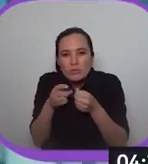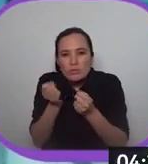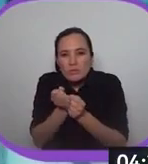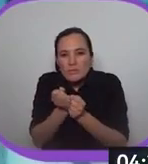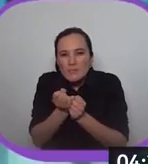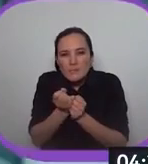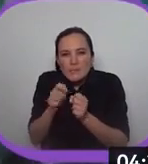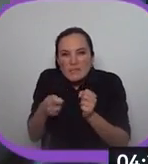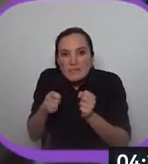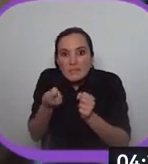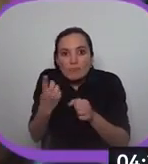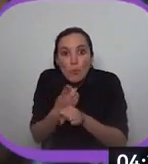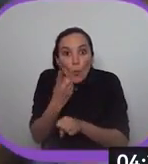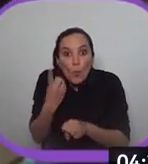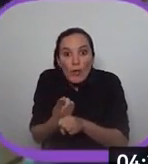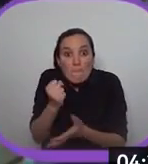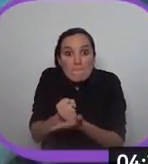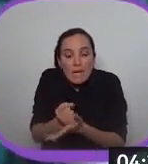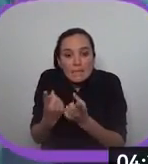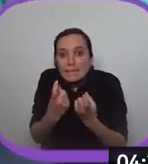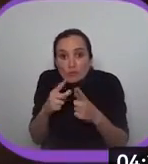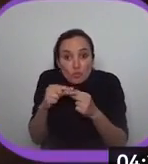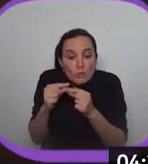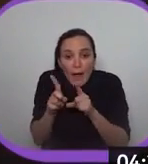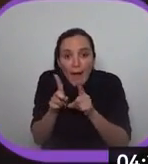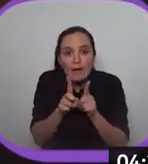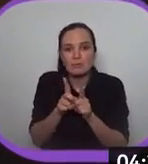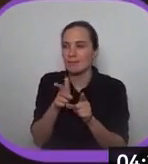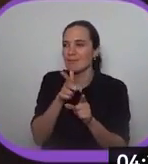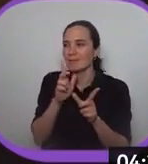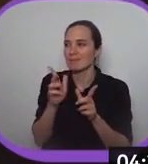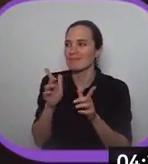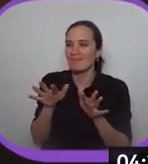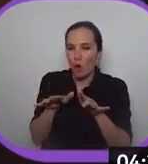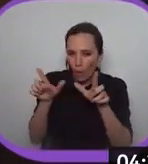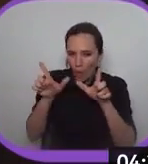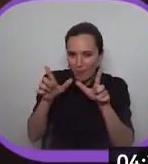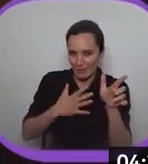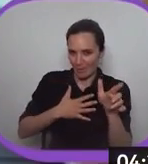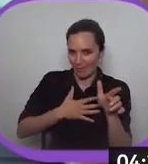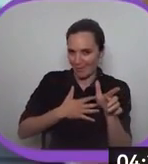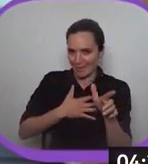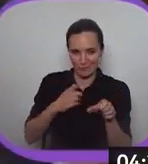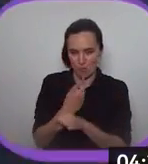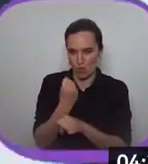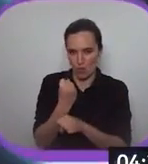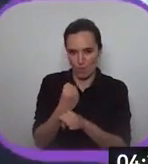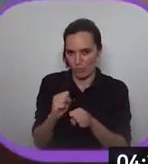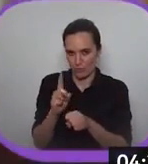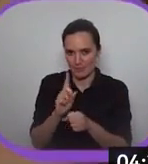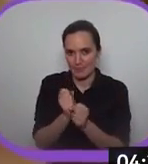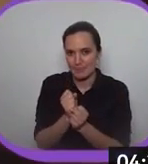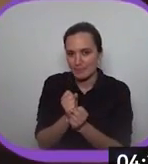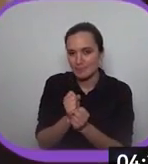¡Este vehículo sentiente es inútil sin la contraseña! Creo que alguien reprobó la clase de computación.